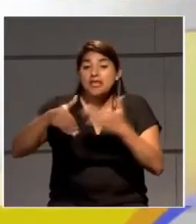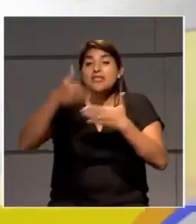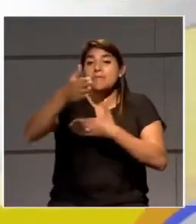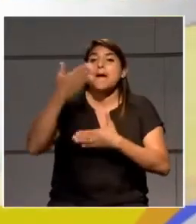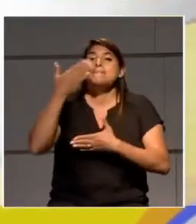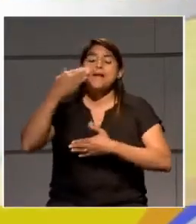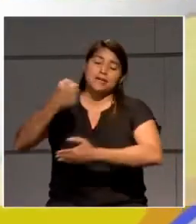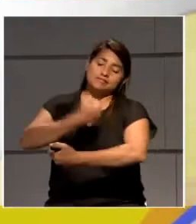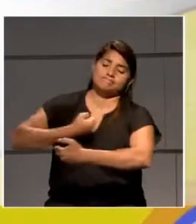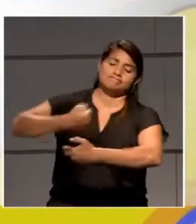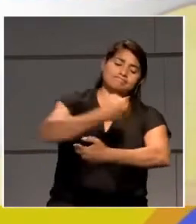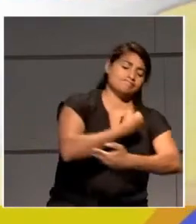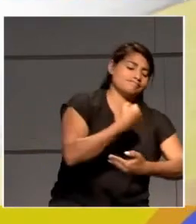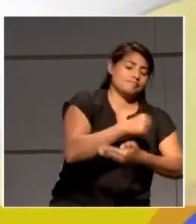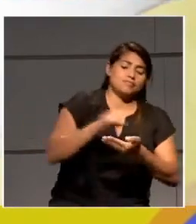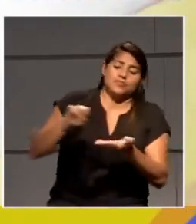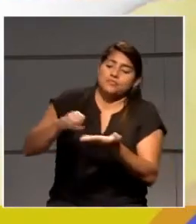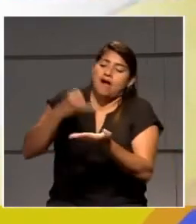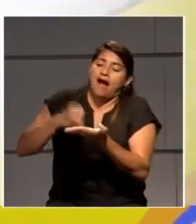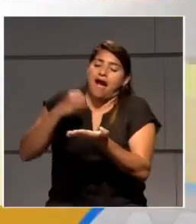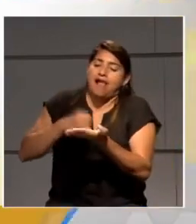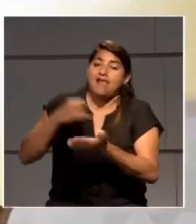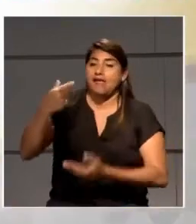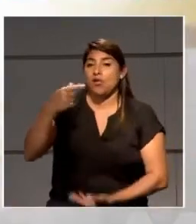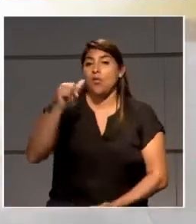hacía mermelada de guayaba, vieran qué rico.